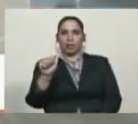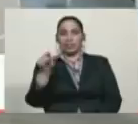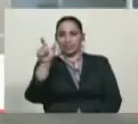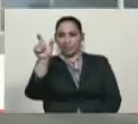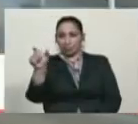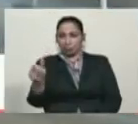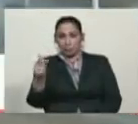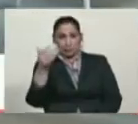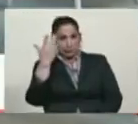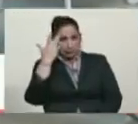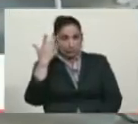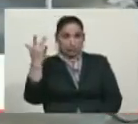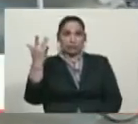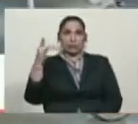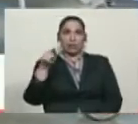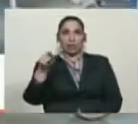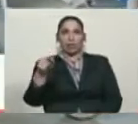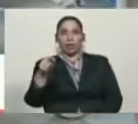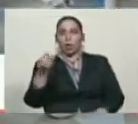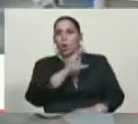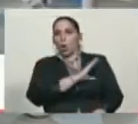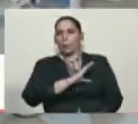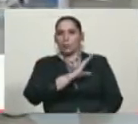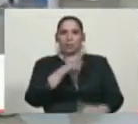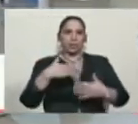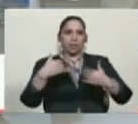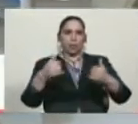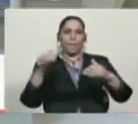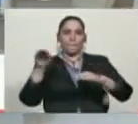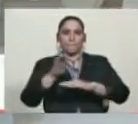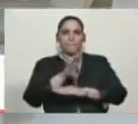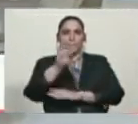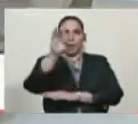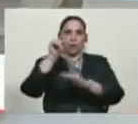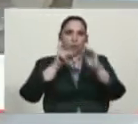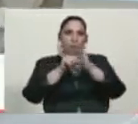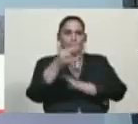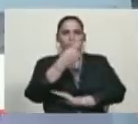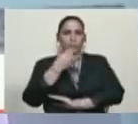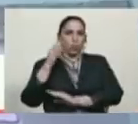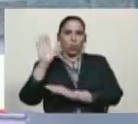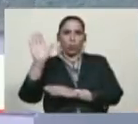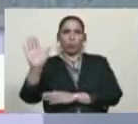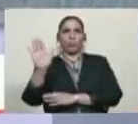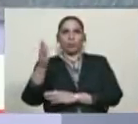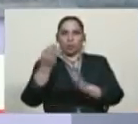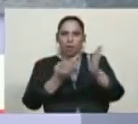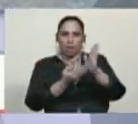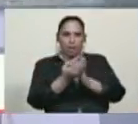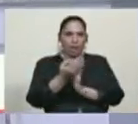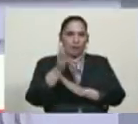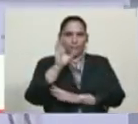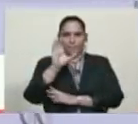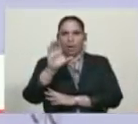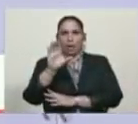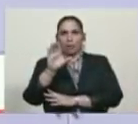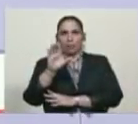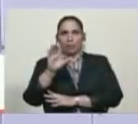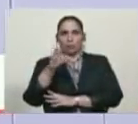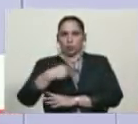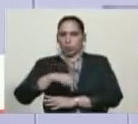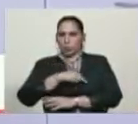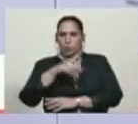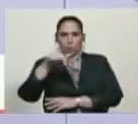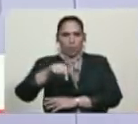de la fundación misión barrio adentro nos encontramos aquí comprometidos y leales con la patria y con